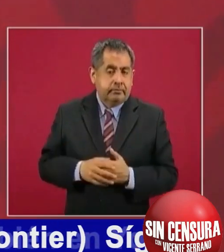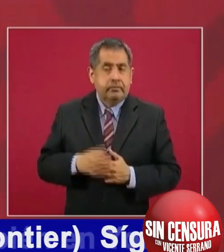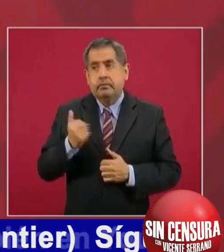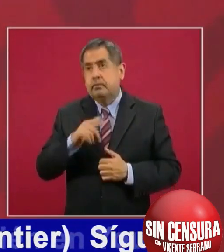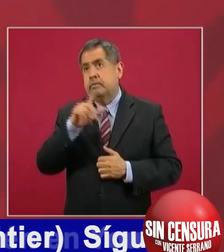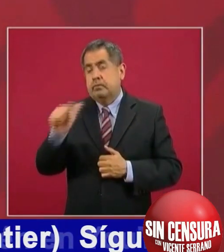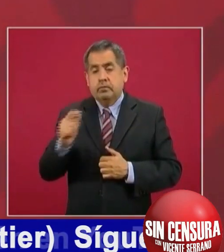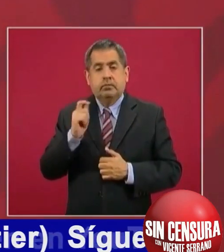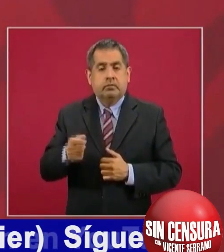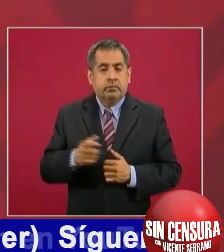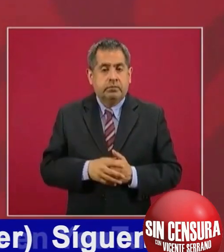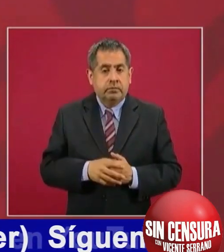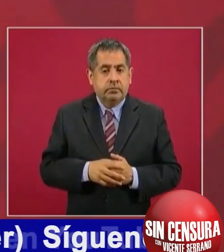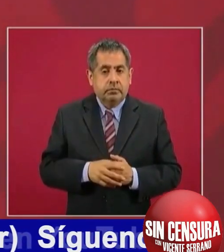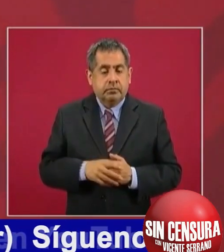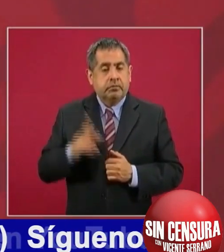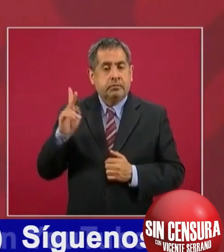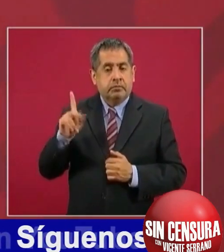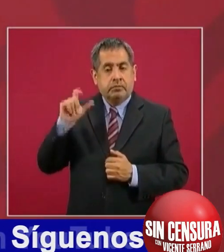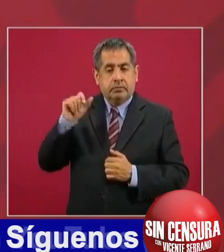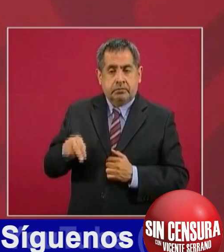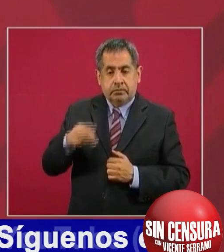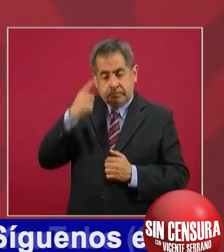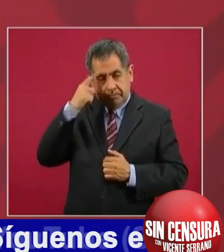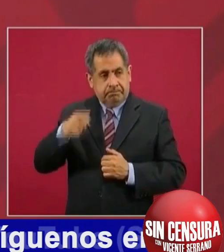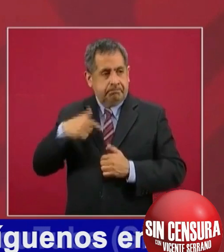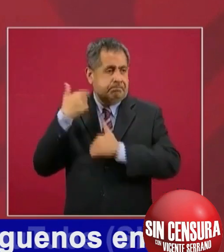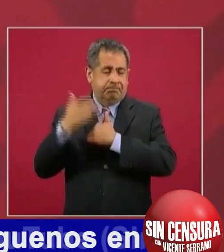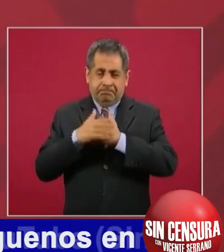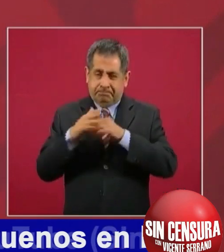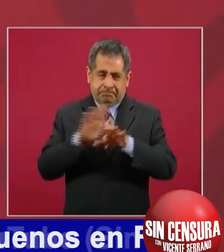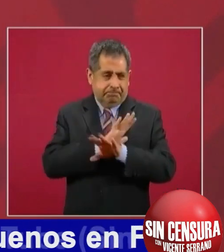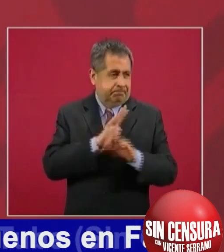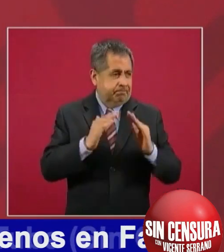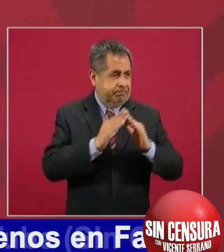luego todo un plan de desarrollo urbano, porque